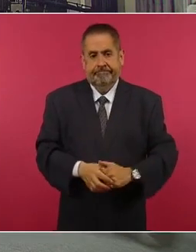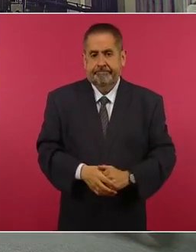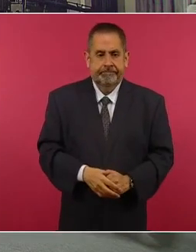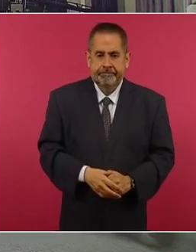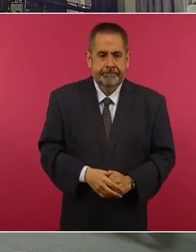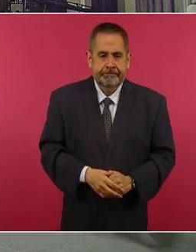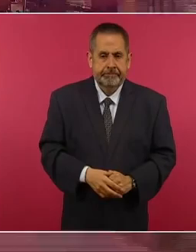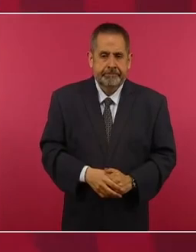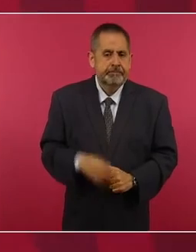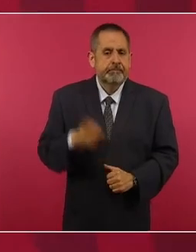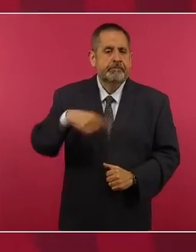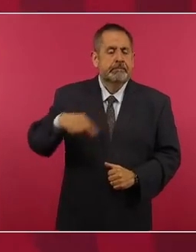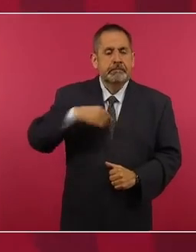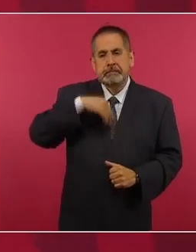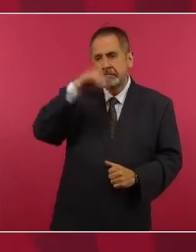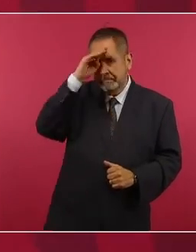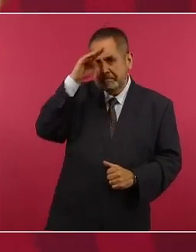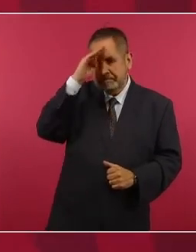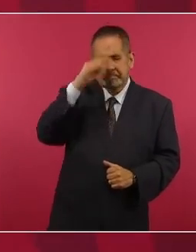Porque pensaron